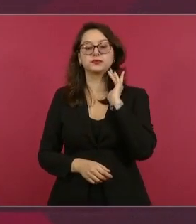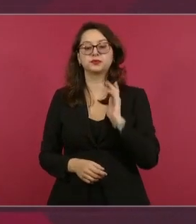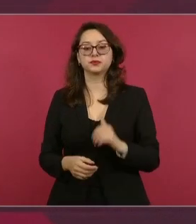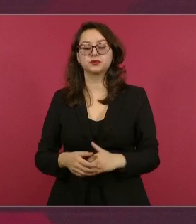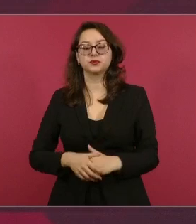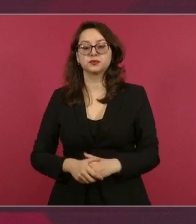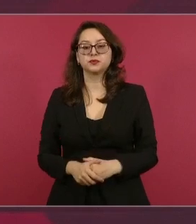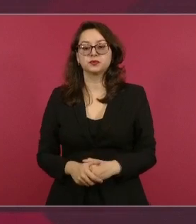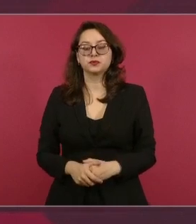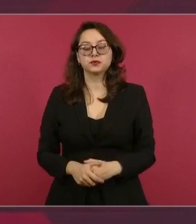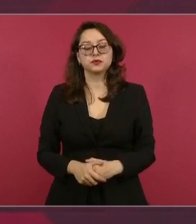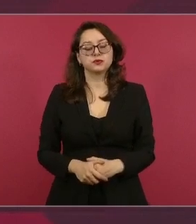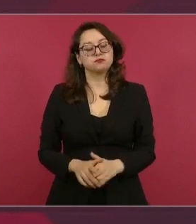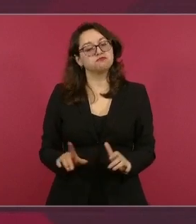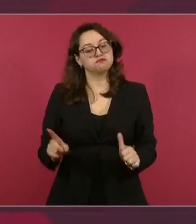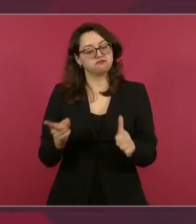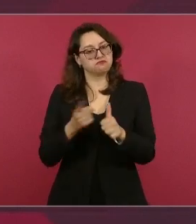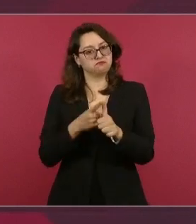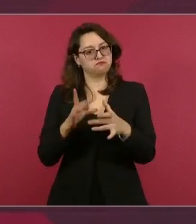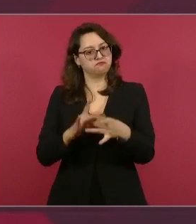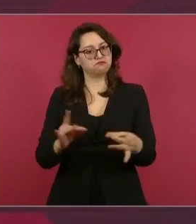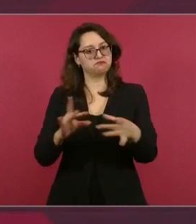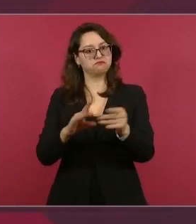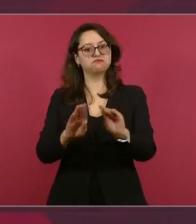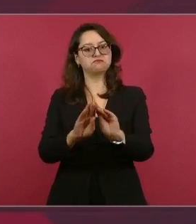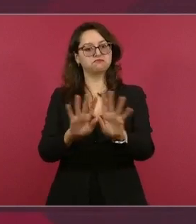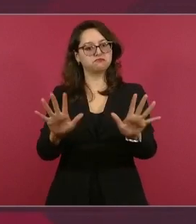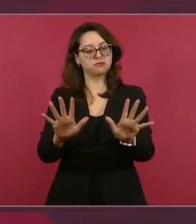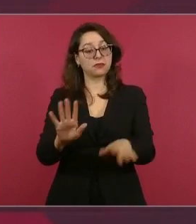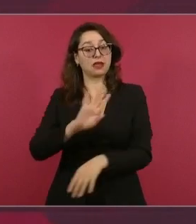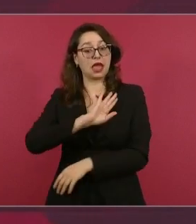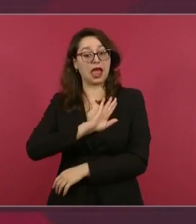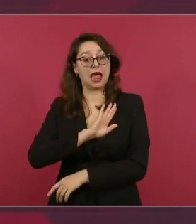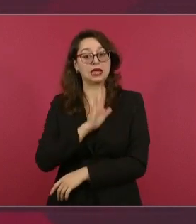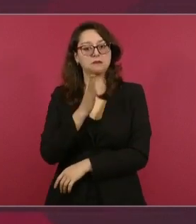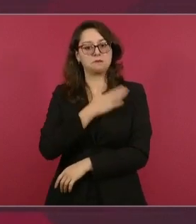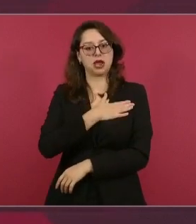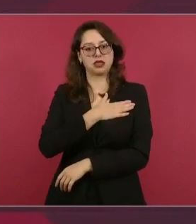diferenciado la actitud de las autoridades